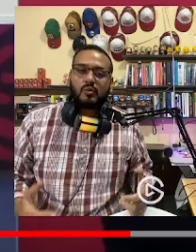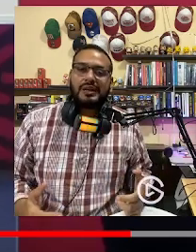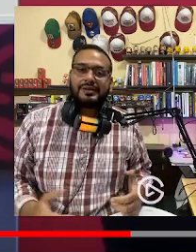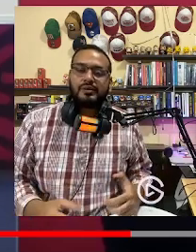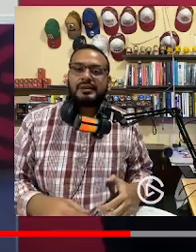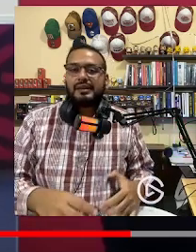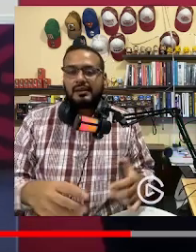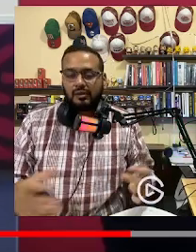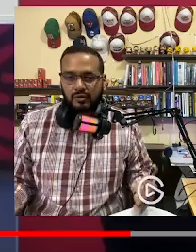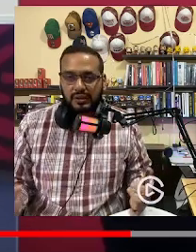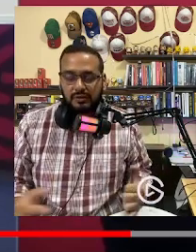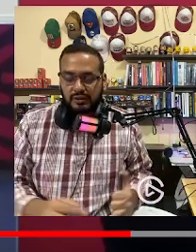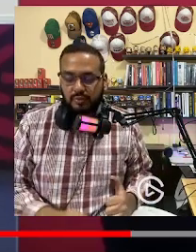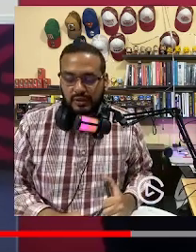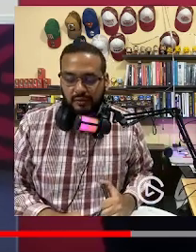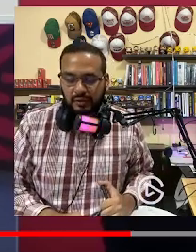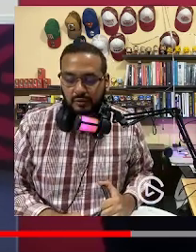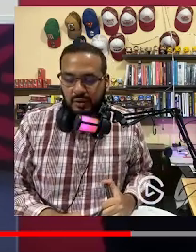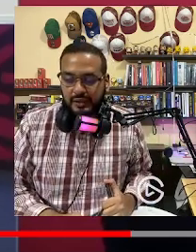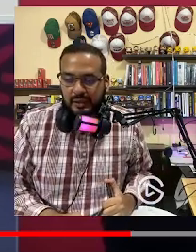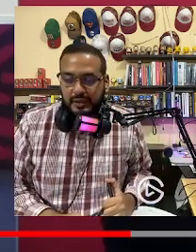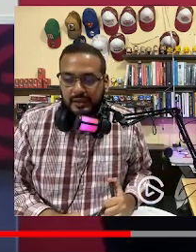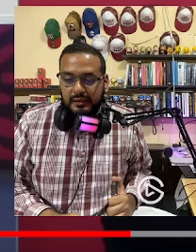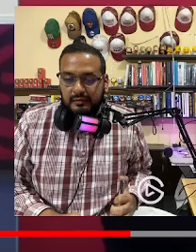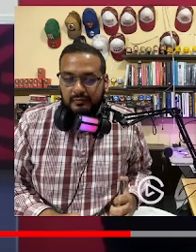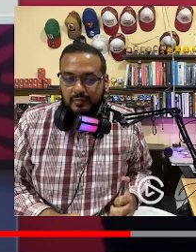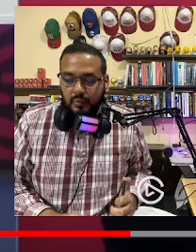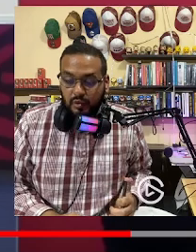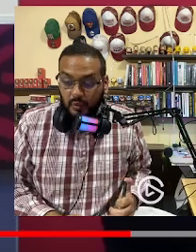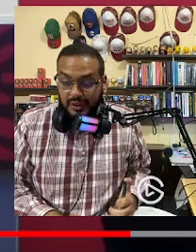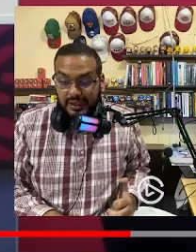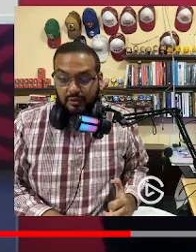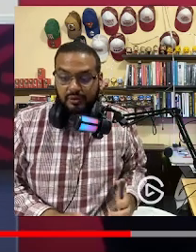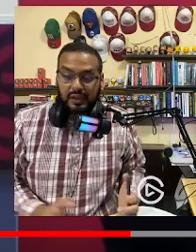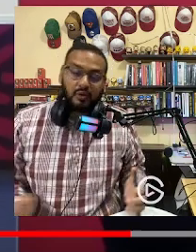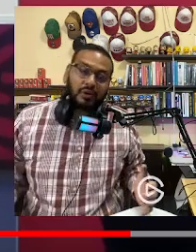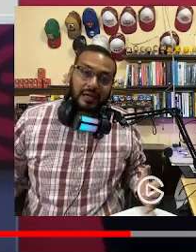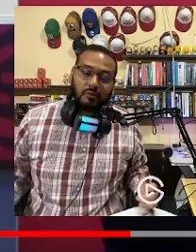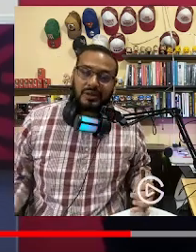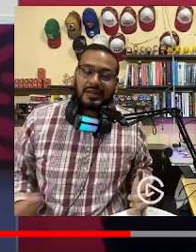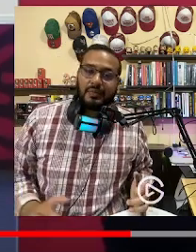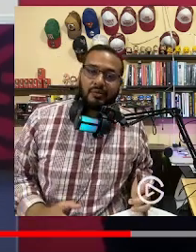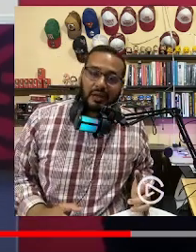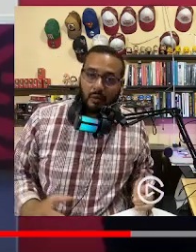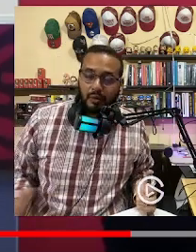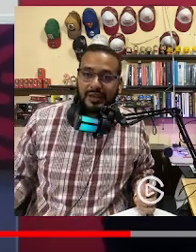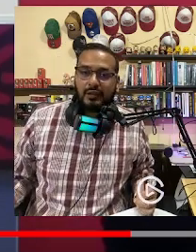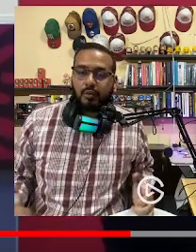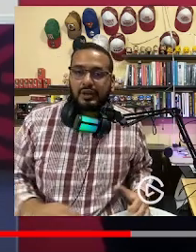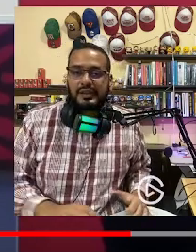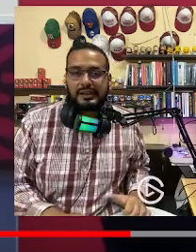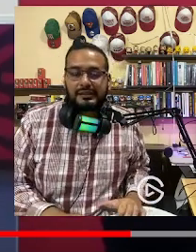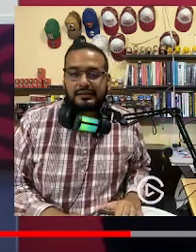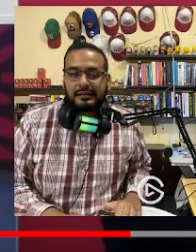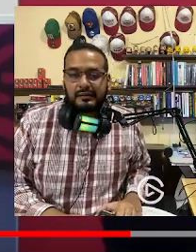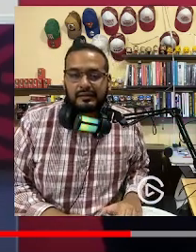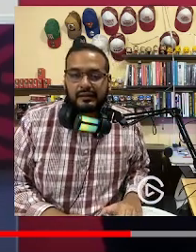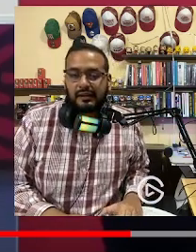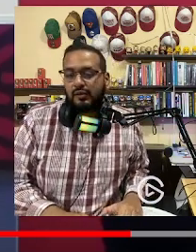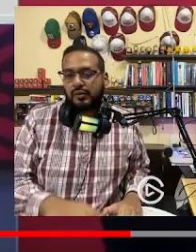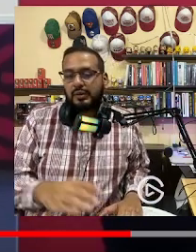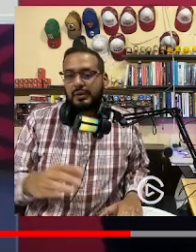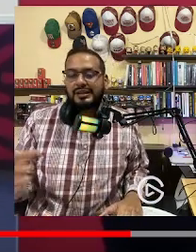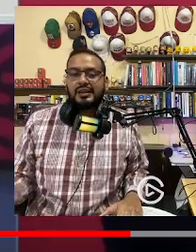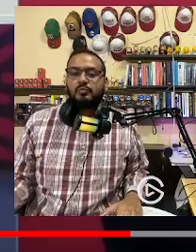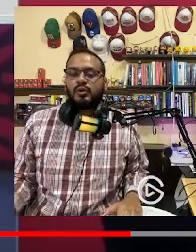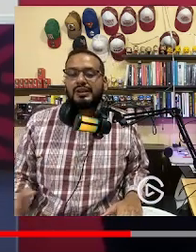como coaliciones los diputados. Entonces, pues como dice ellos, que no sean hipócritas, que